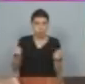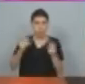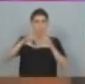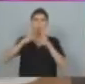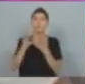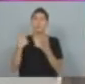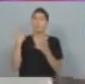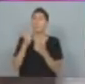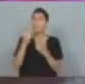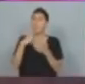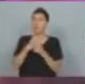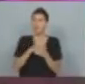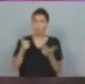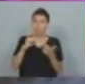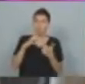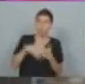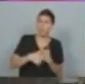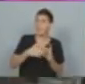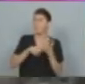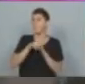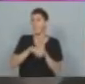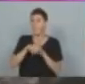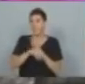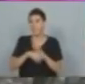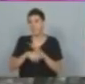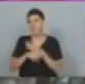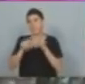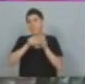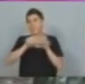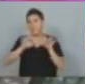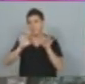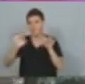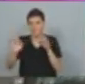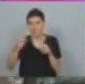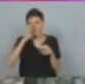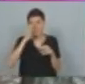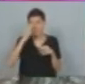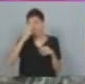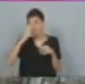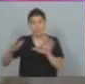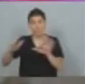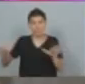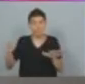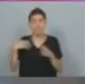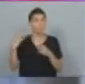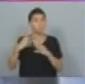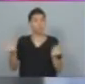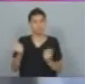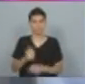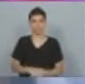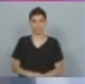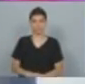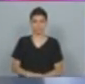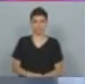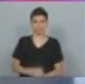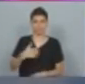tierra. Pan, salame, unos choricitos hervidos hasta que pongamos ya el asadito.